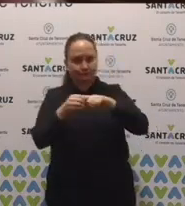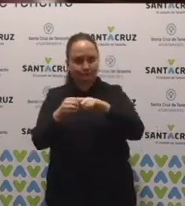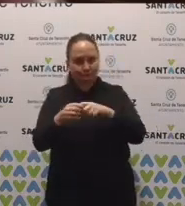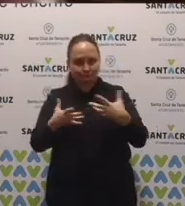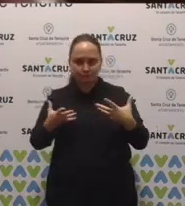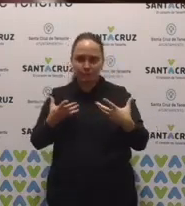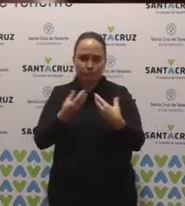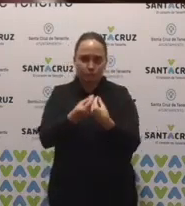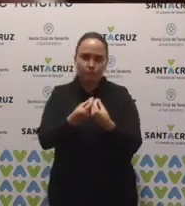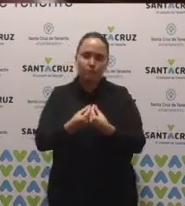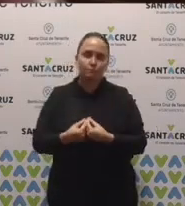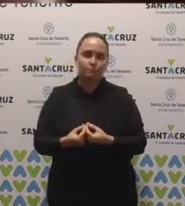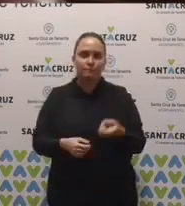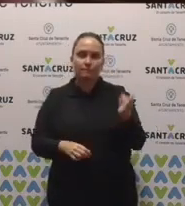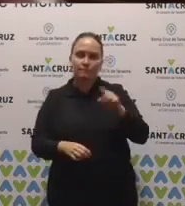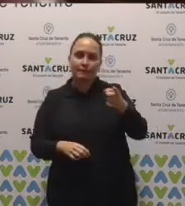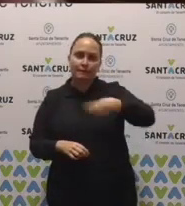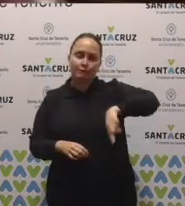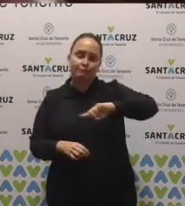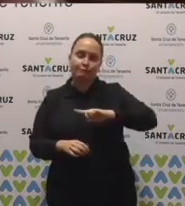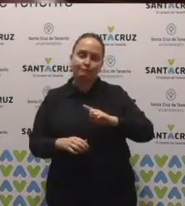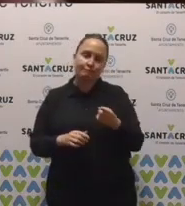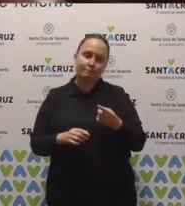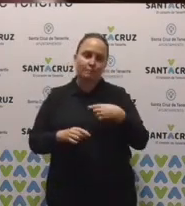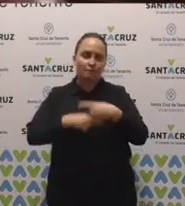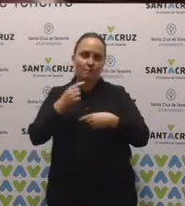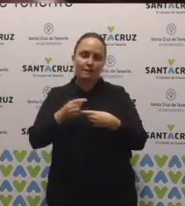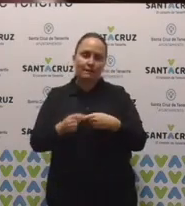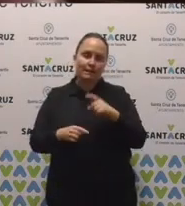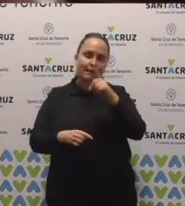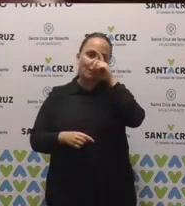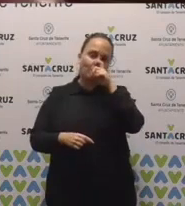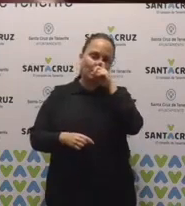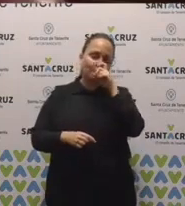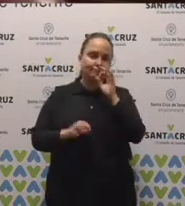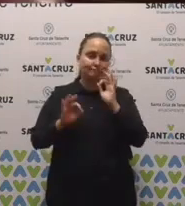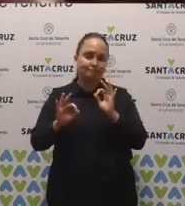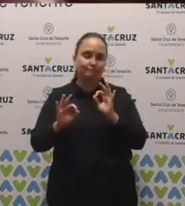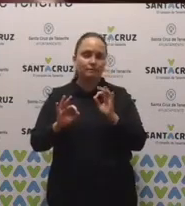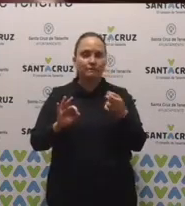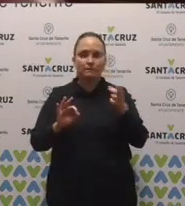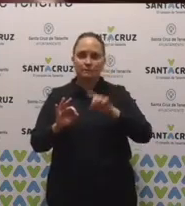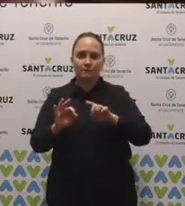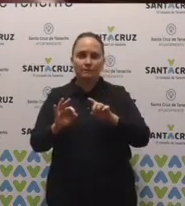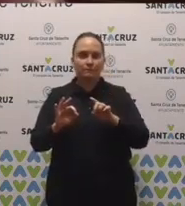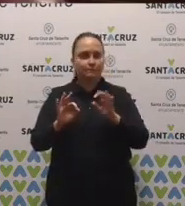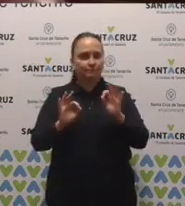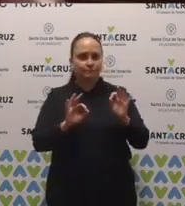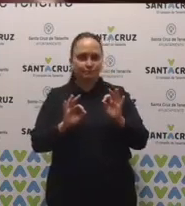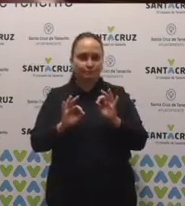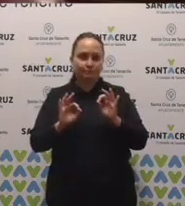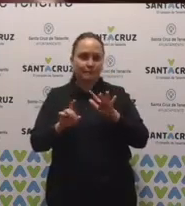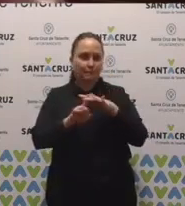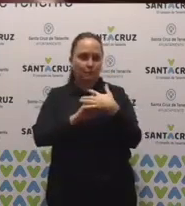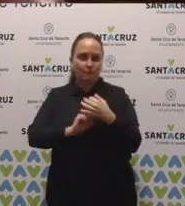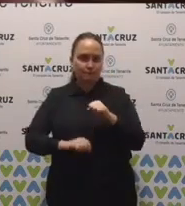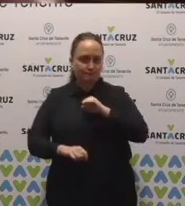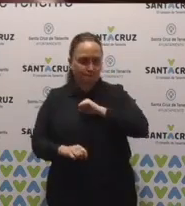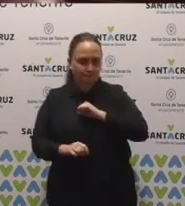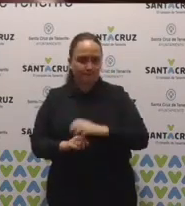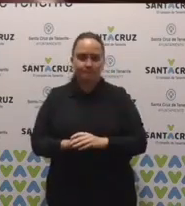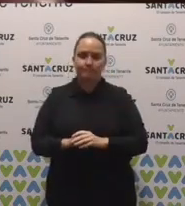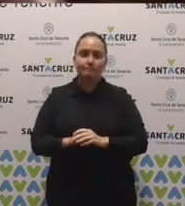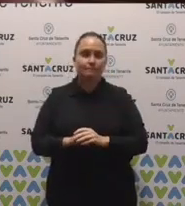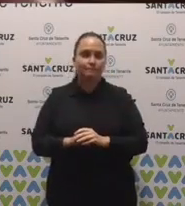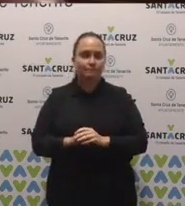a sus familiares y guardarlos el luto sin poder velar les presencialmente y sin más